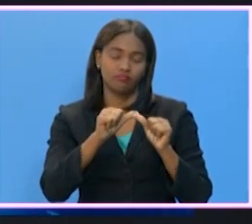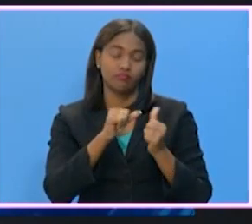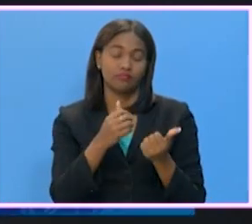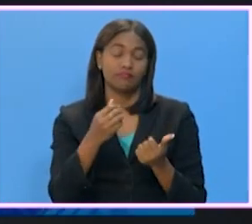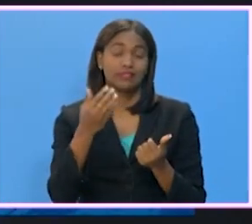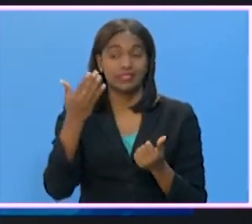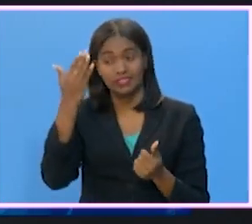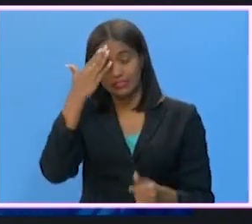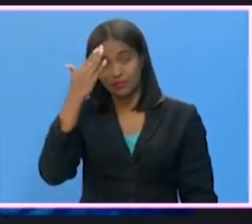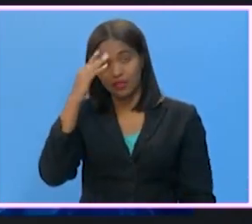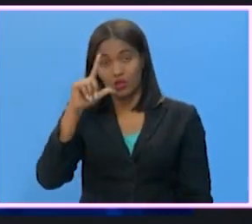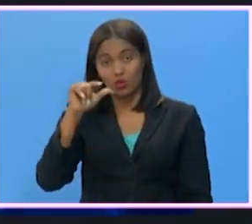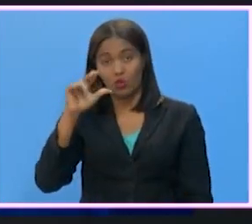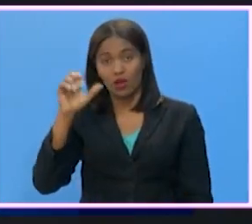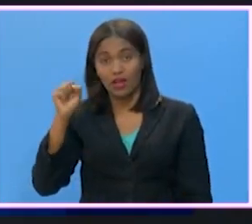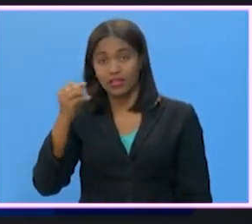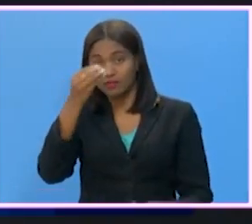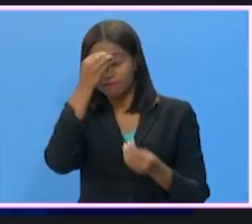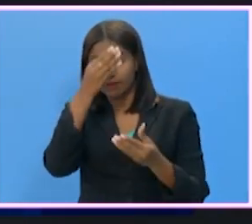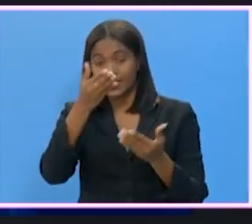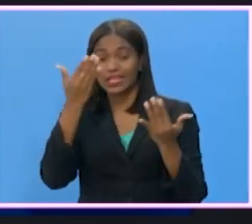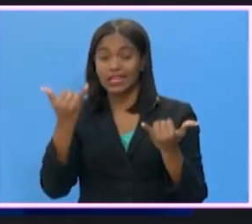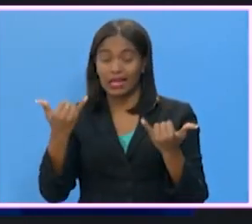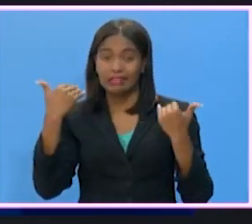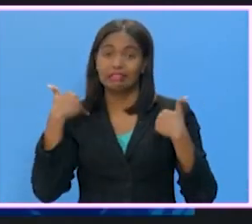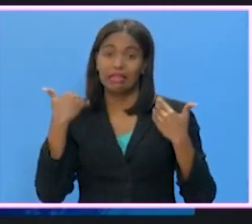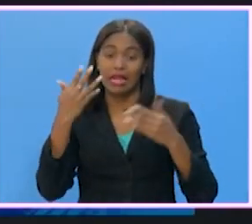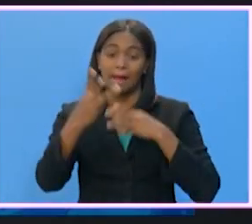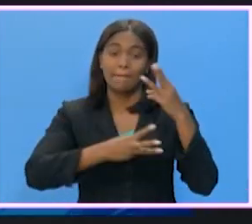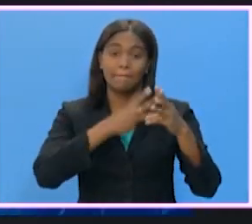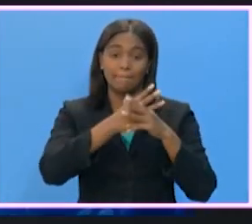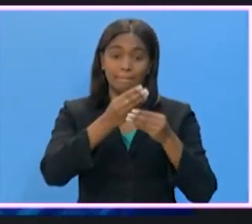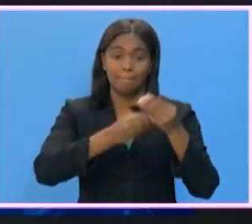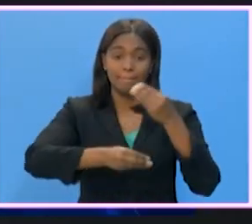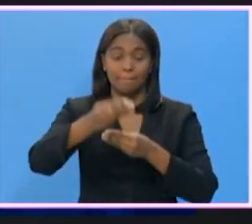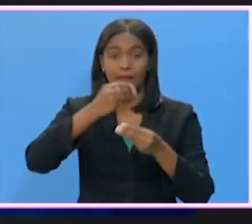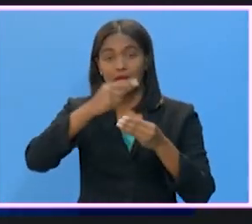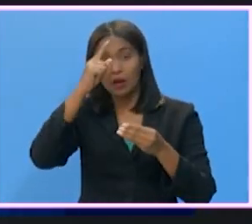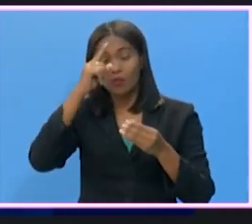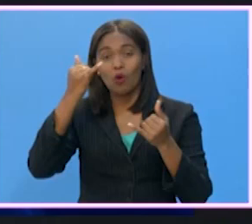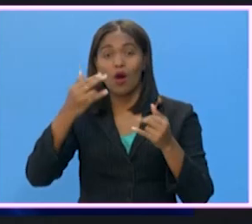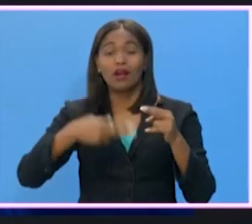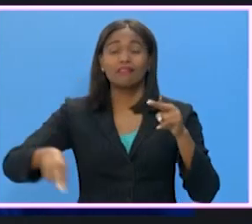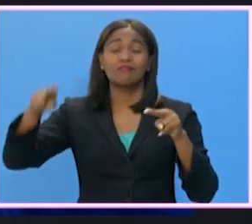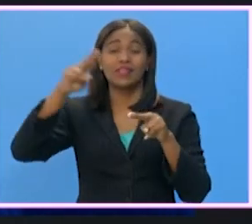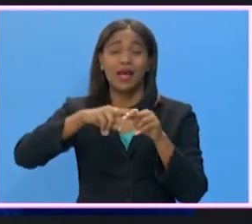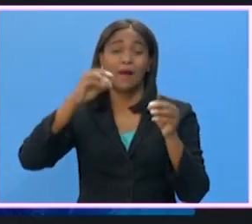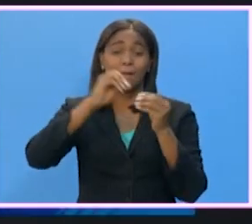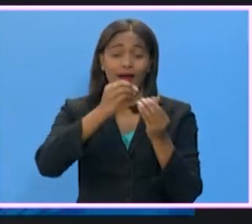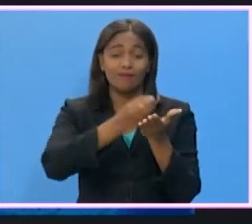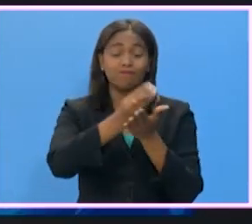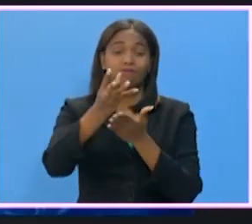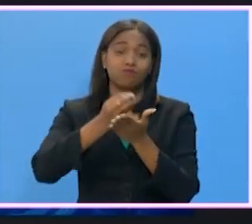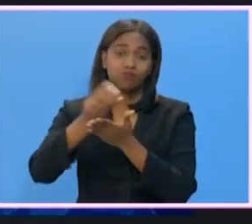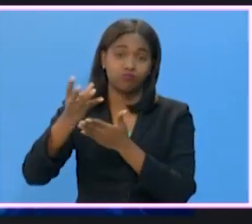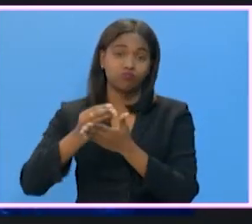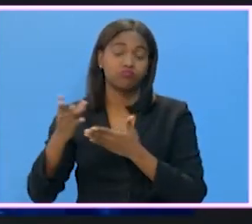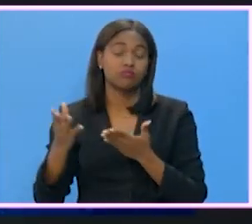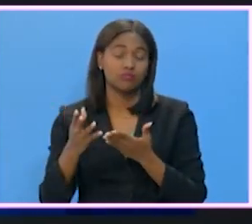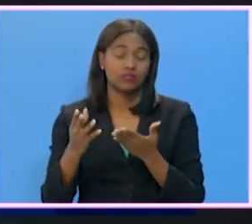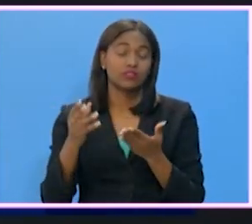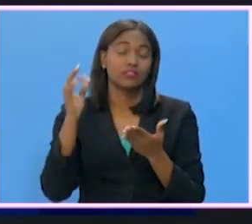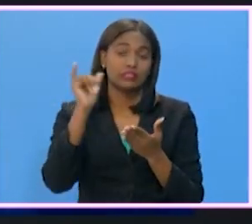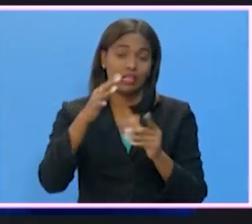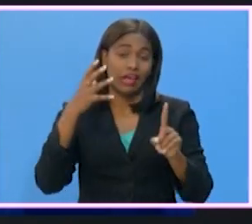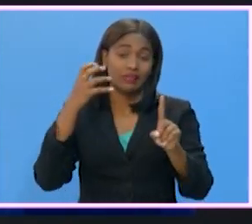don Luca decía, impone el mercado internacional en función de la revalorización de la materia prima que inciden